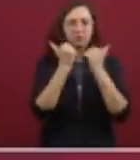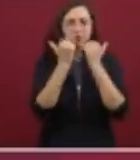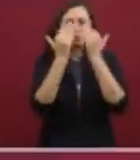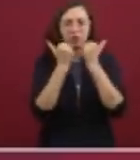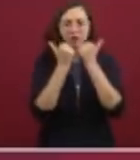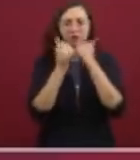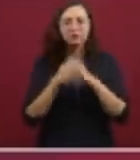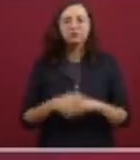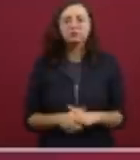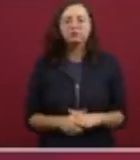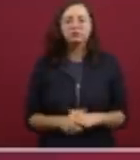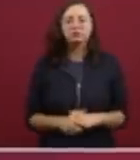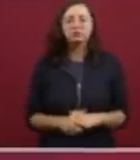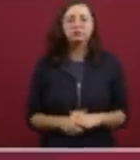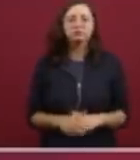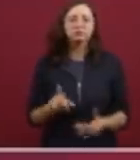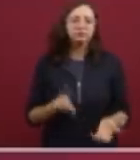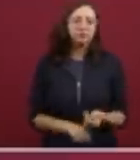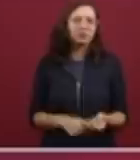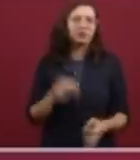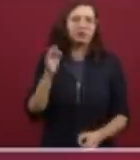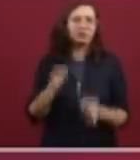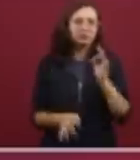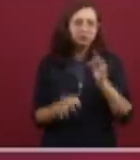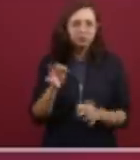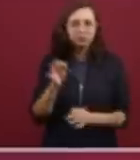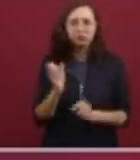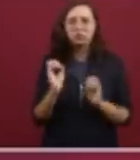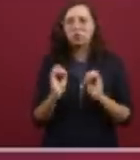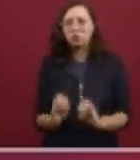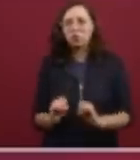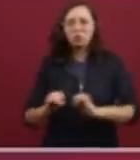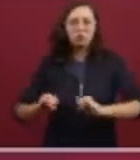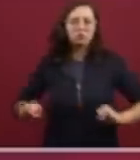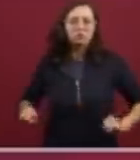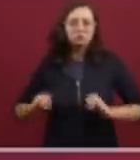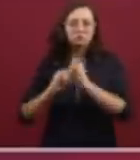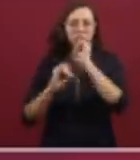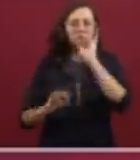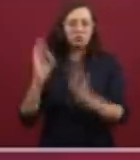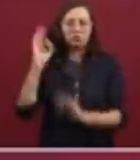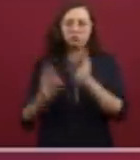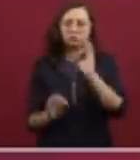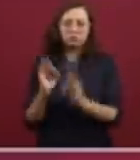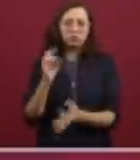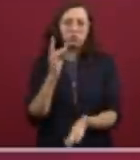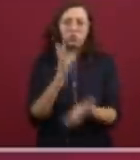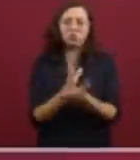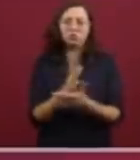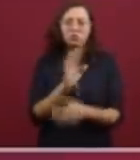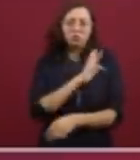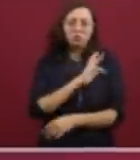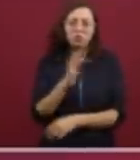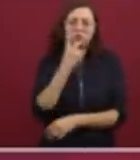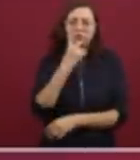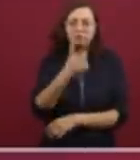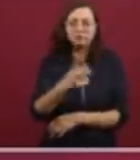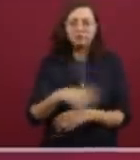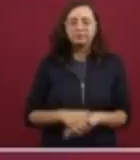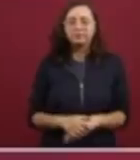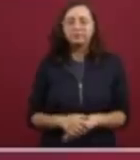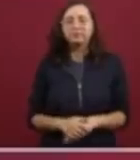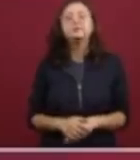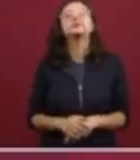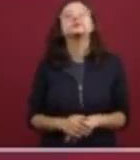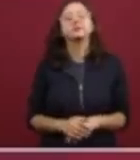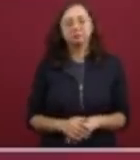influyentismo en juzgados o en instancias judiciales. Eso es lo que puedo comentar. Muy bien, señor.